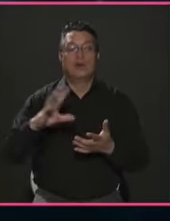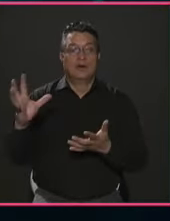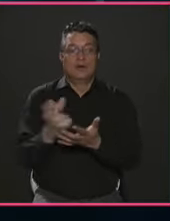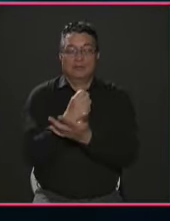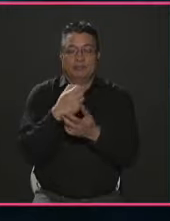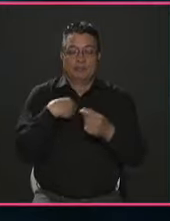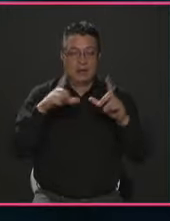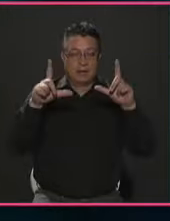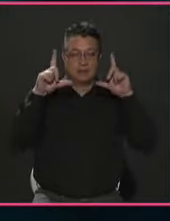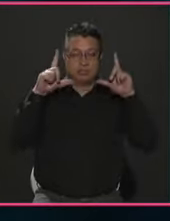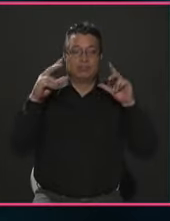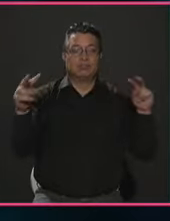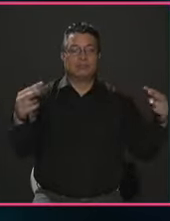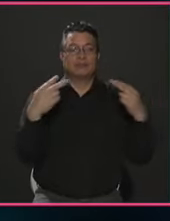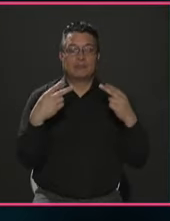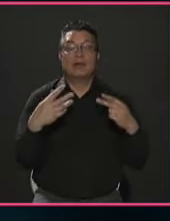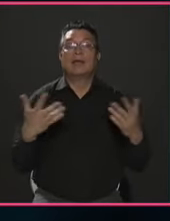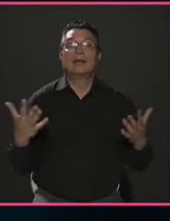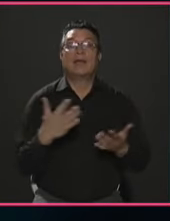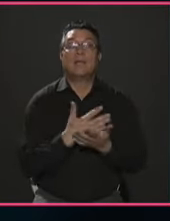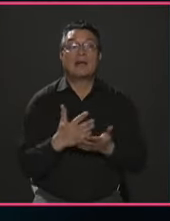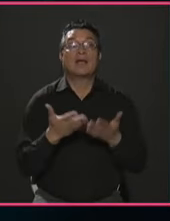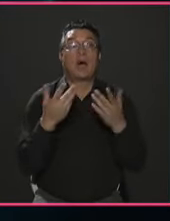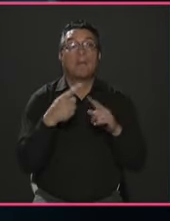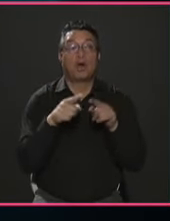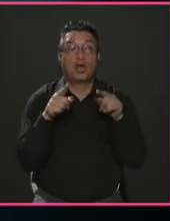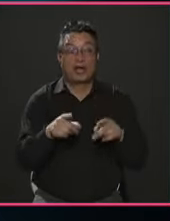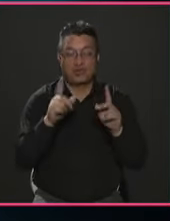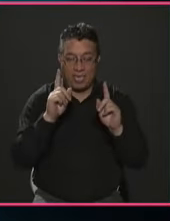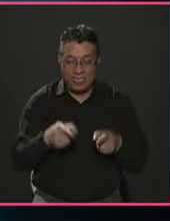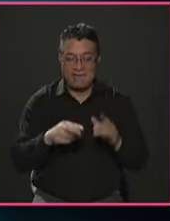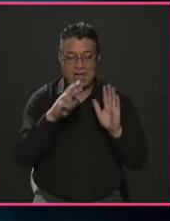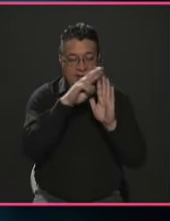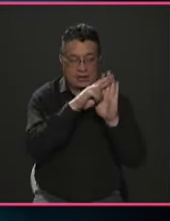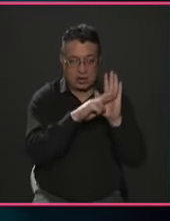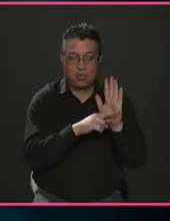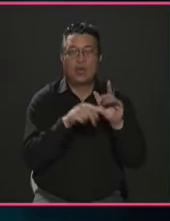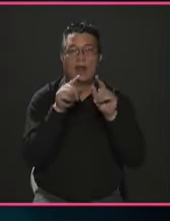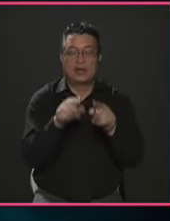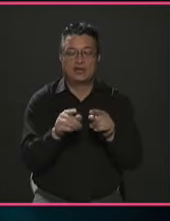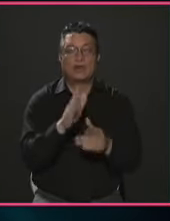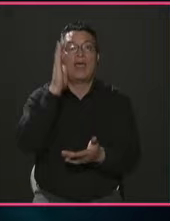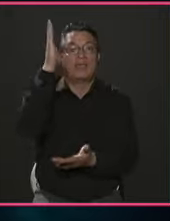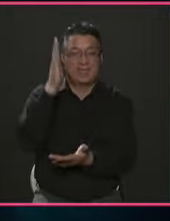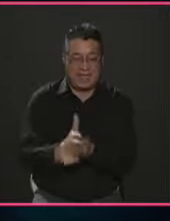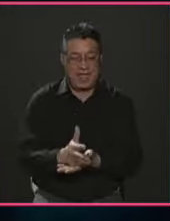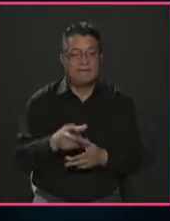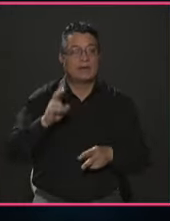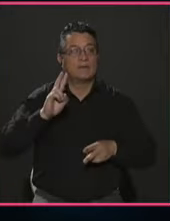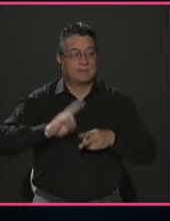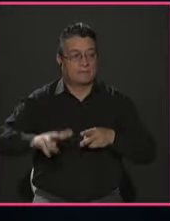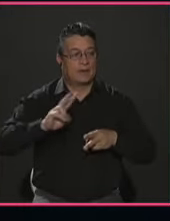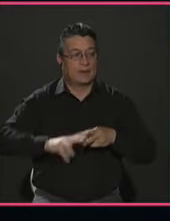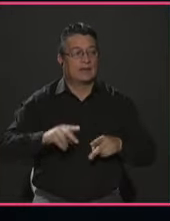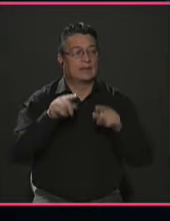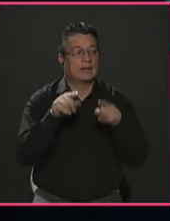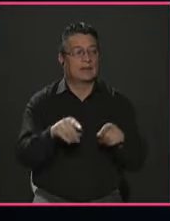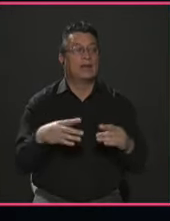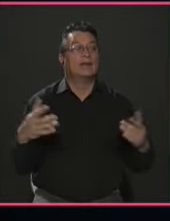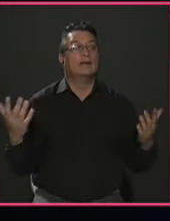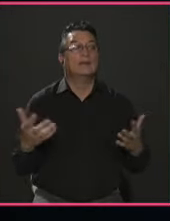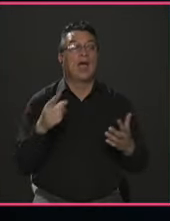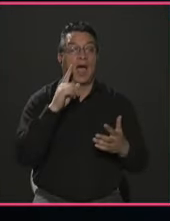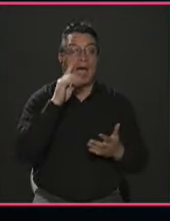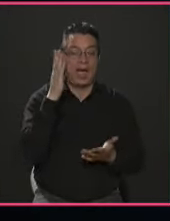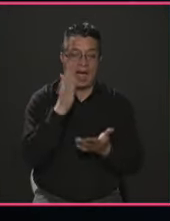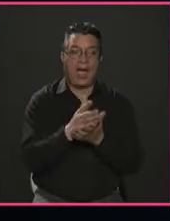atención y qué es lo que ha pasado y por eso tenemos que regular ese espacio tenemos que establecer que tienen que haber